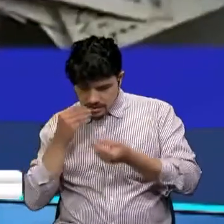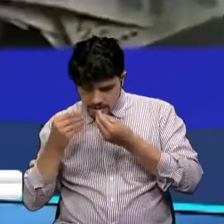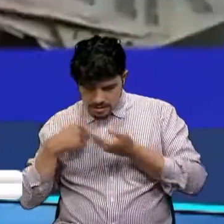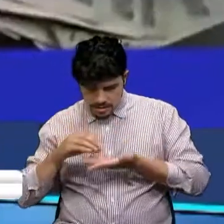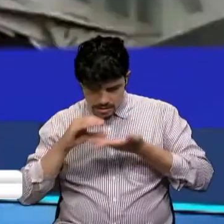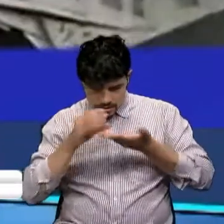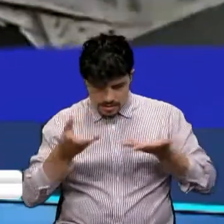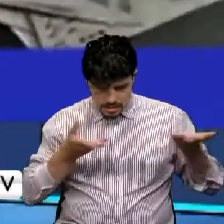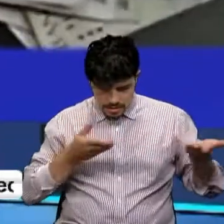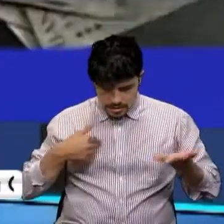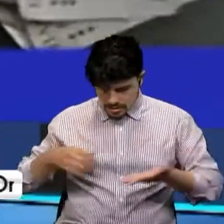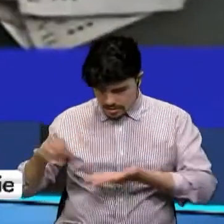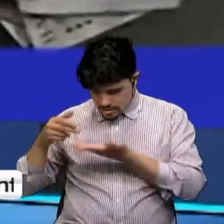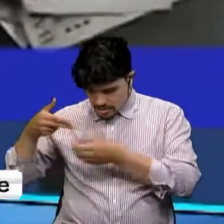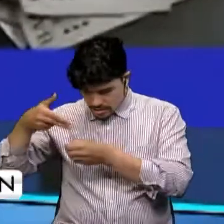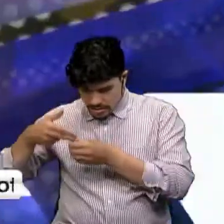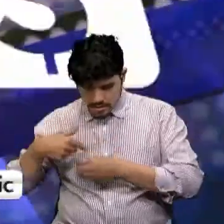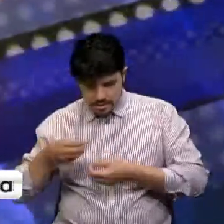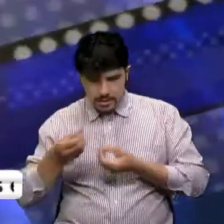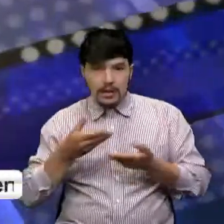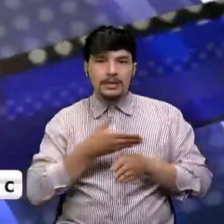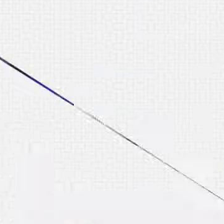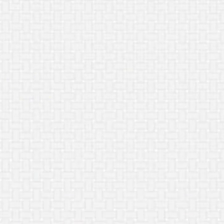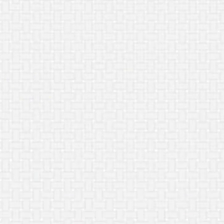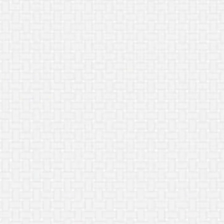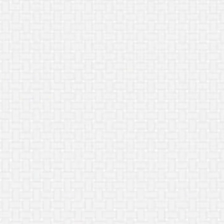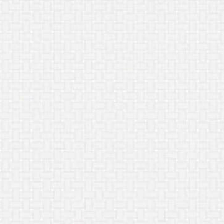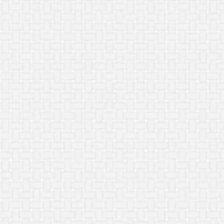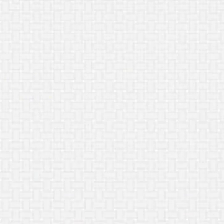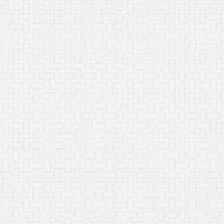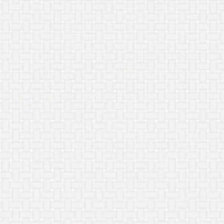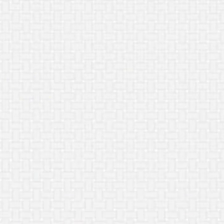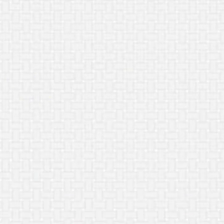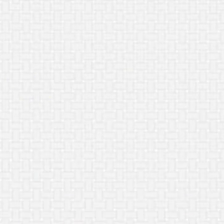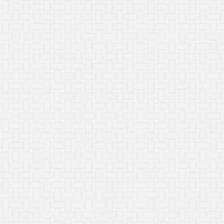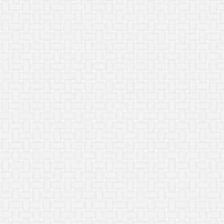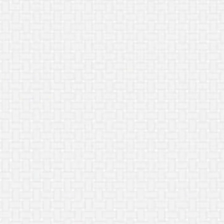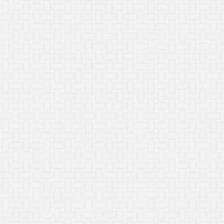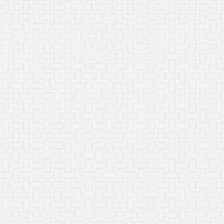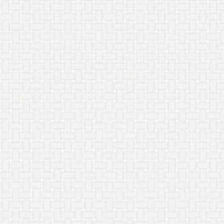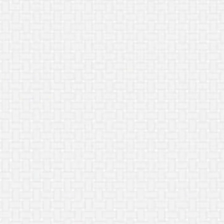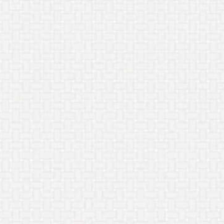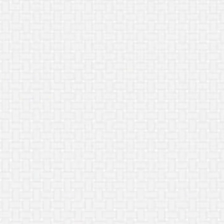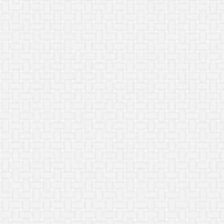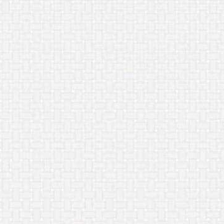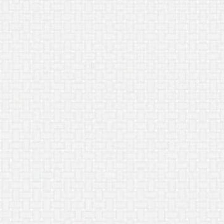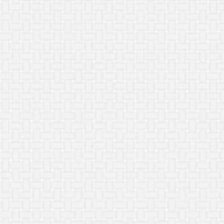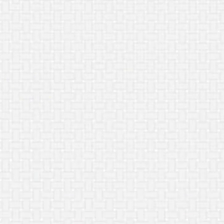situación que se convierta en calamitosa. Canaltro.com